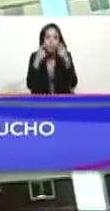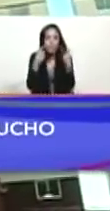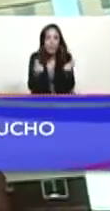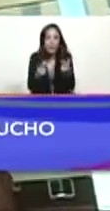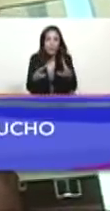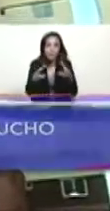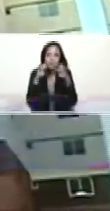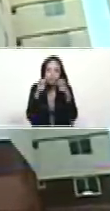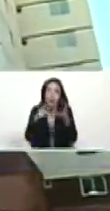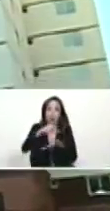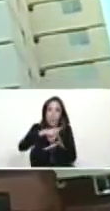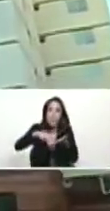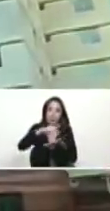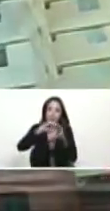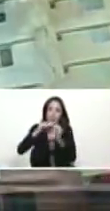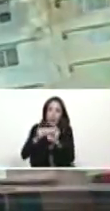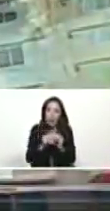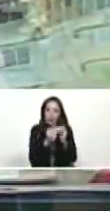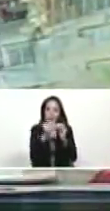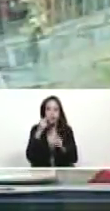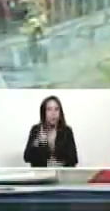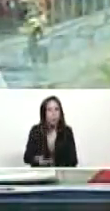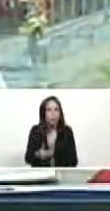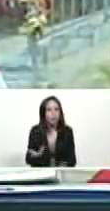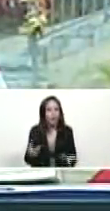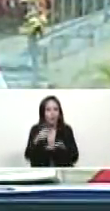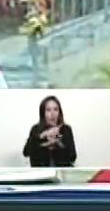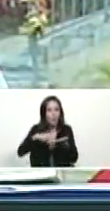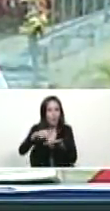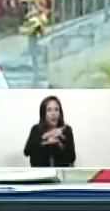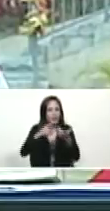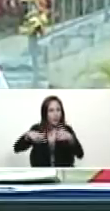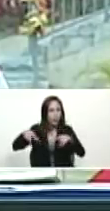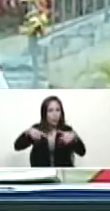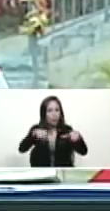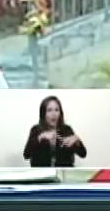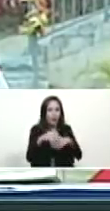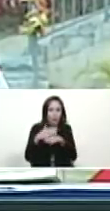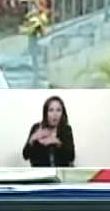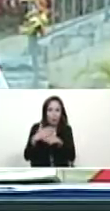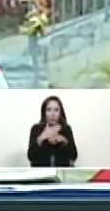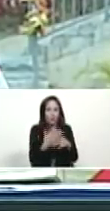oído, los espacios públicos, tan importantes.